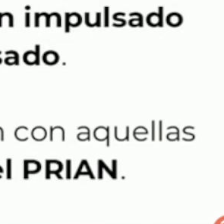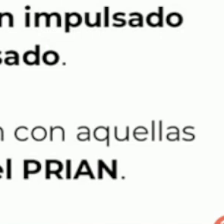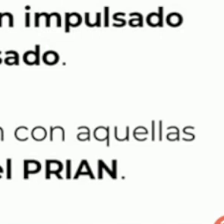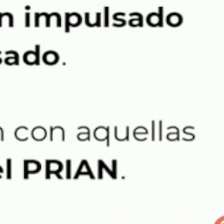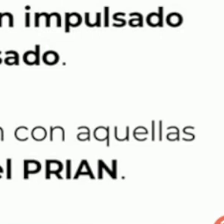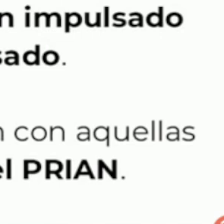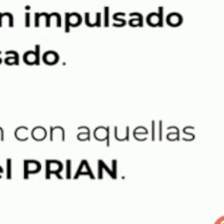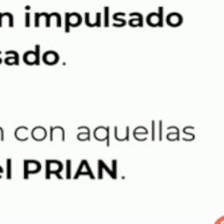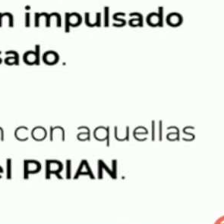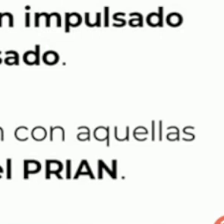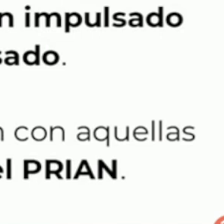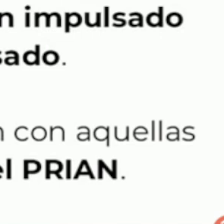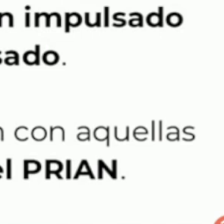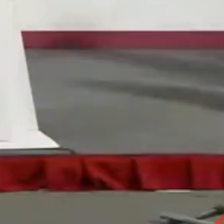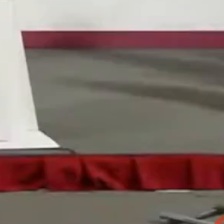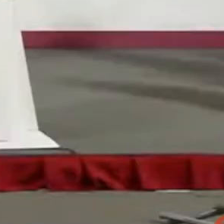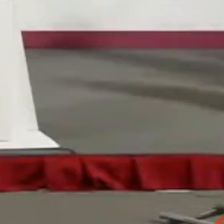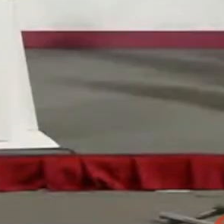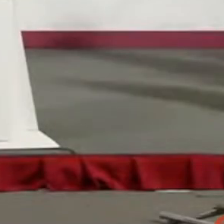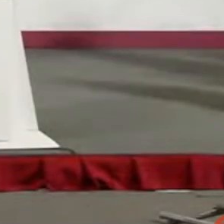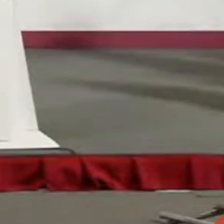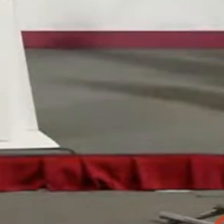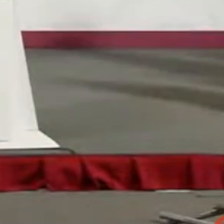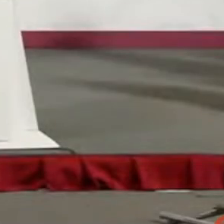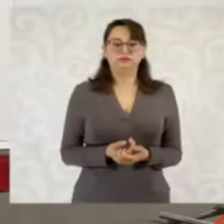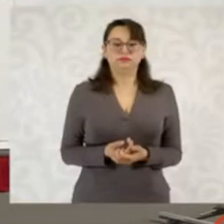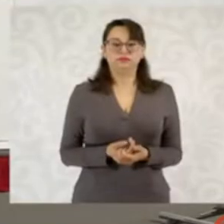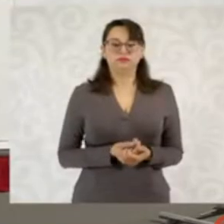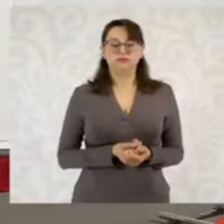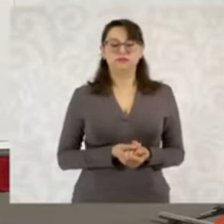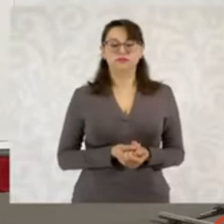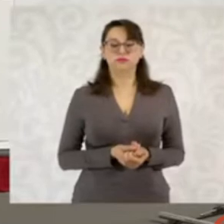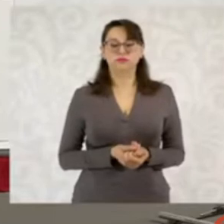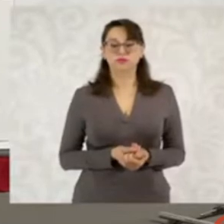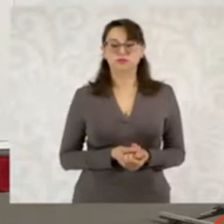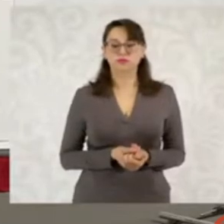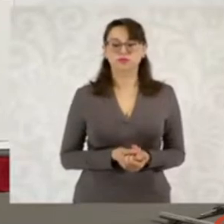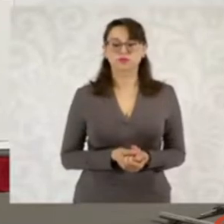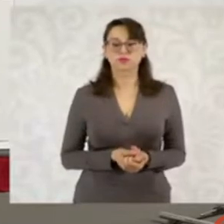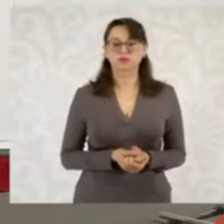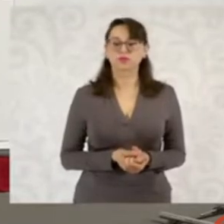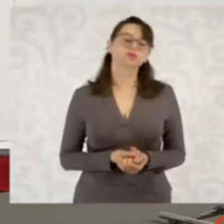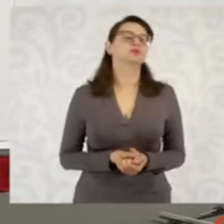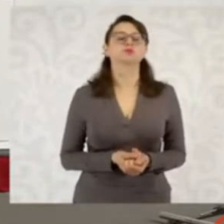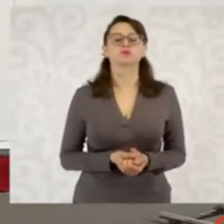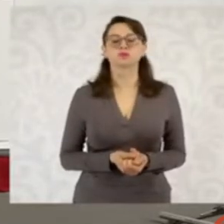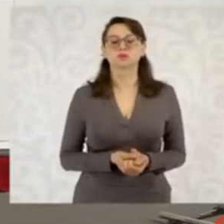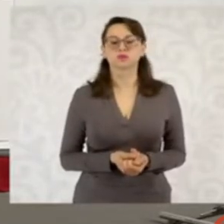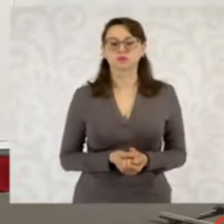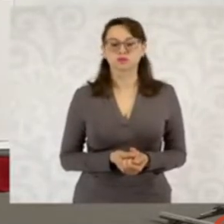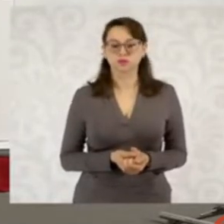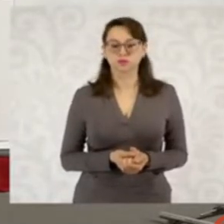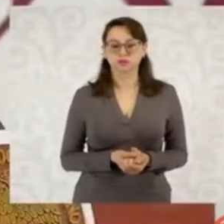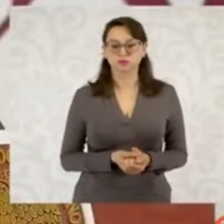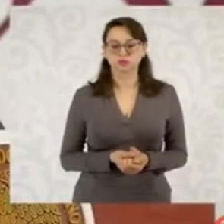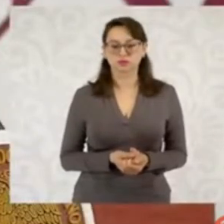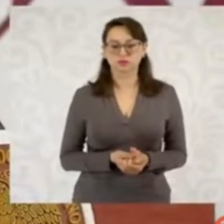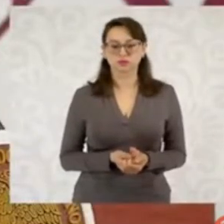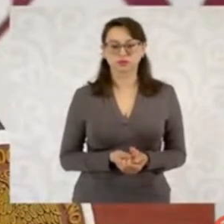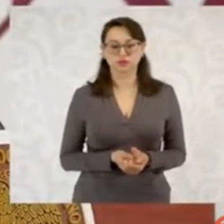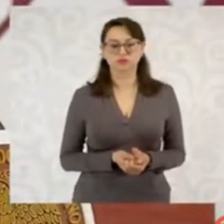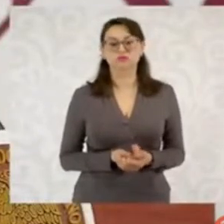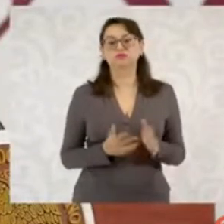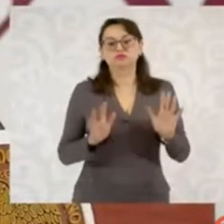aquellas que han publicado mensajes al favor del PRI y del PAN, del PRIAN. Vamos a ver